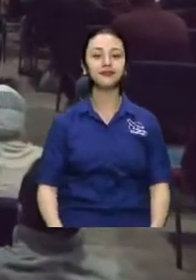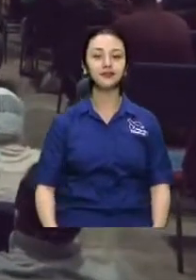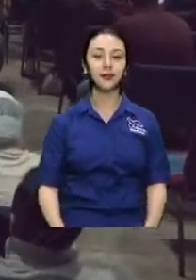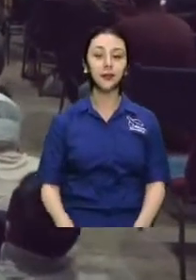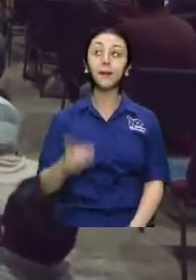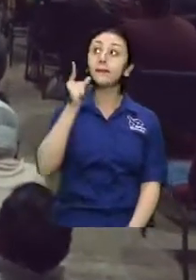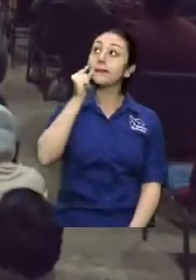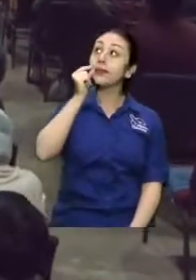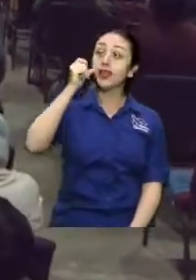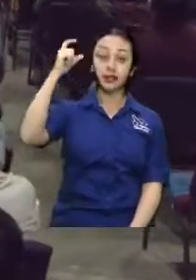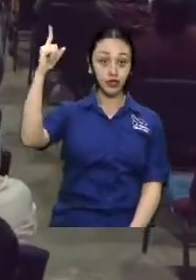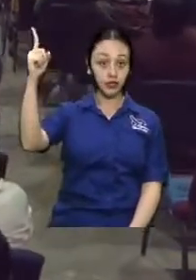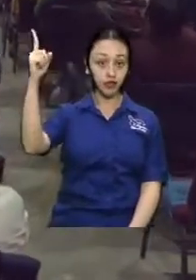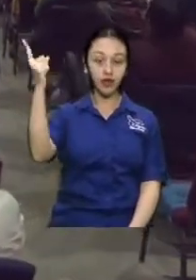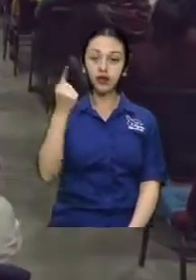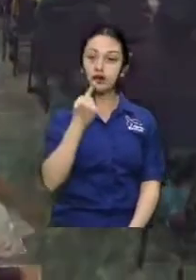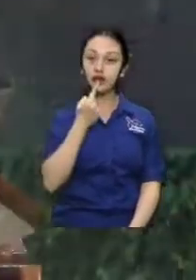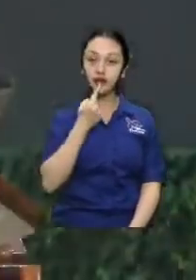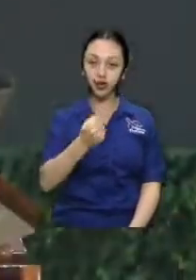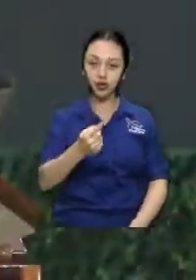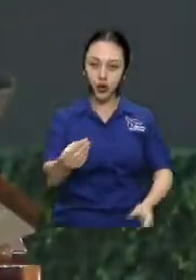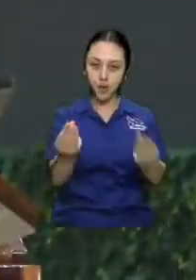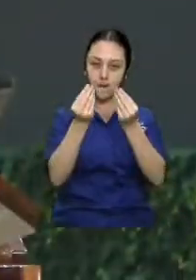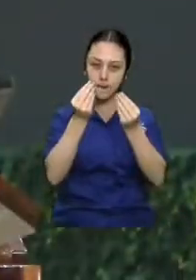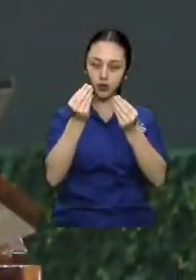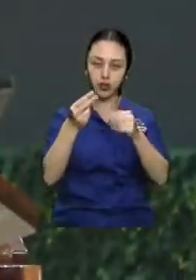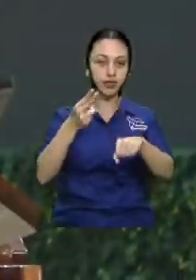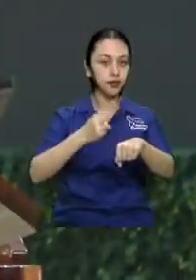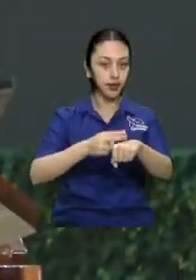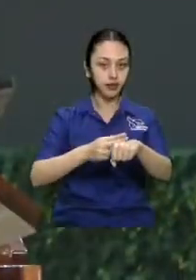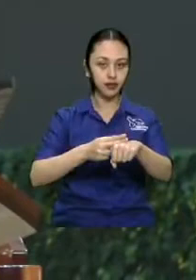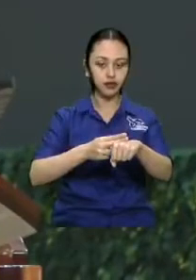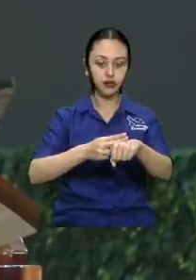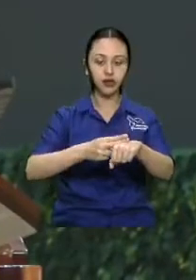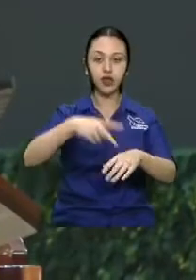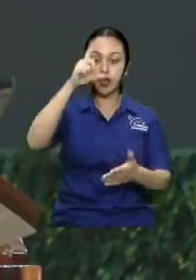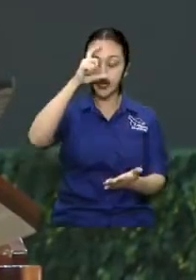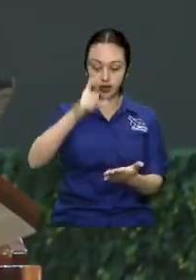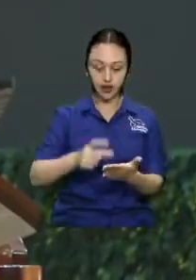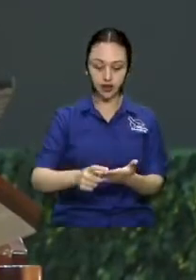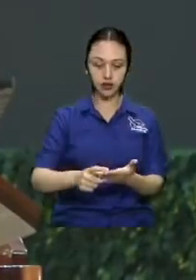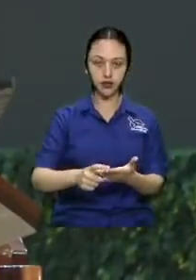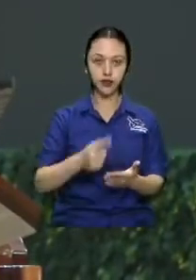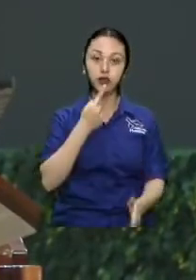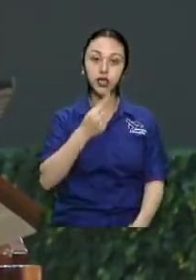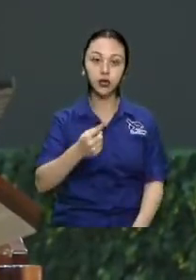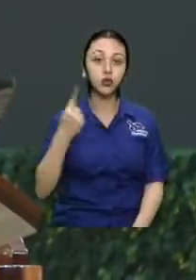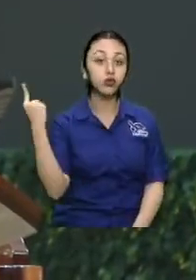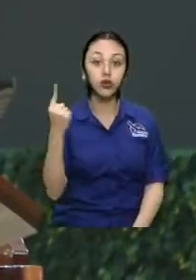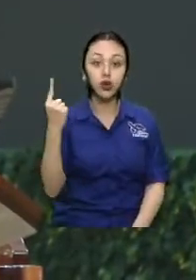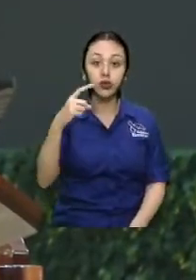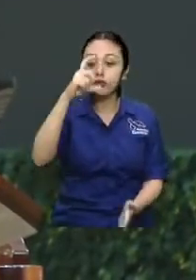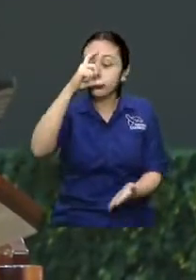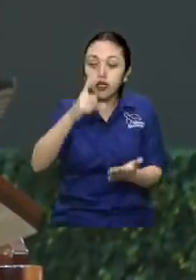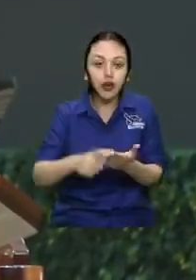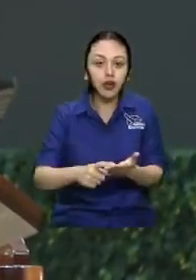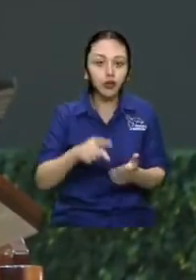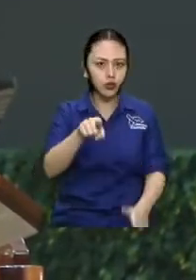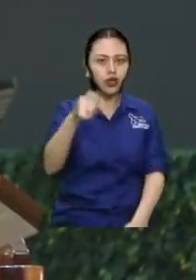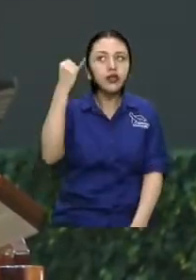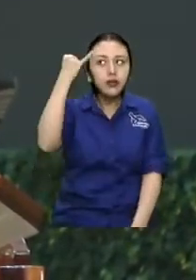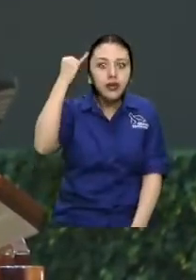el Señor dijo muchas veces acerca de creer, cree solamente. Imagínese usted que le